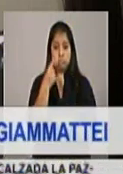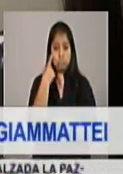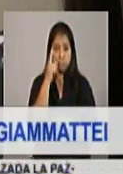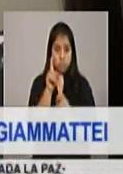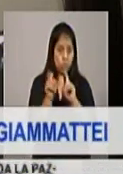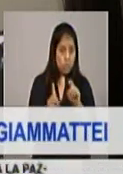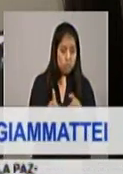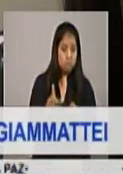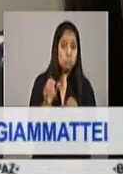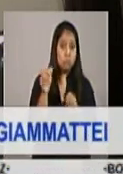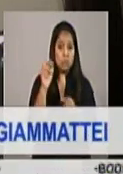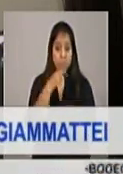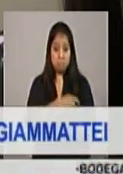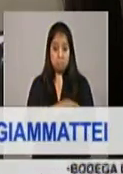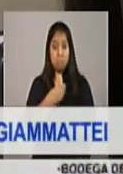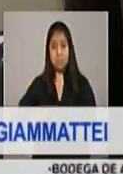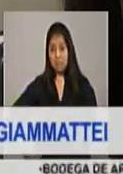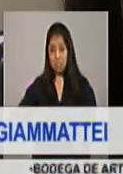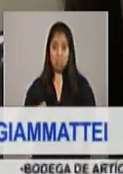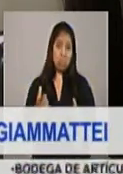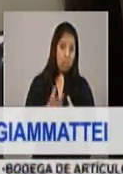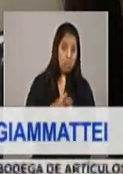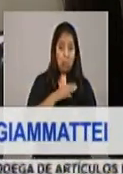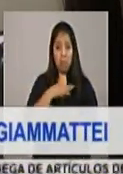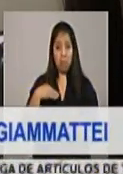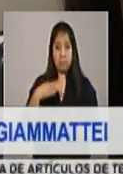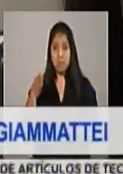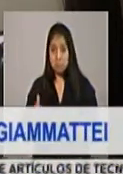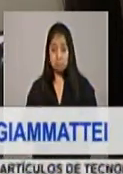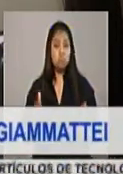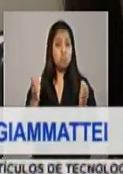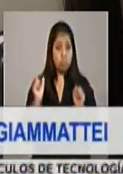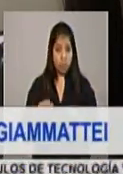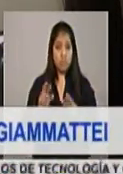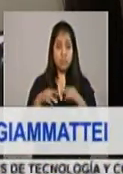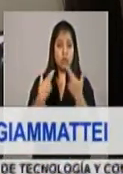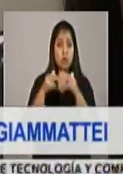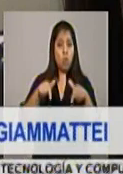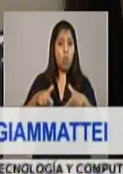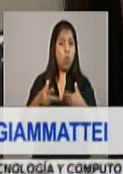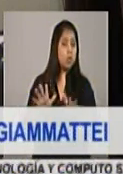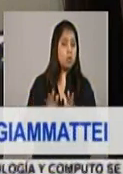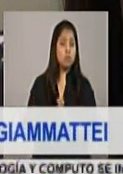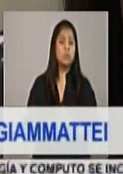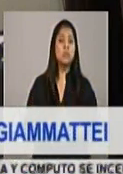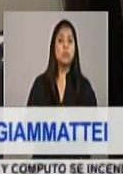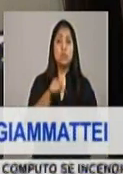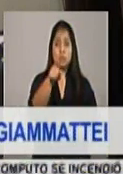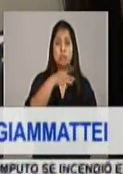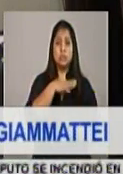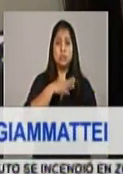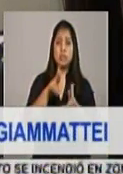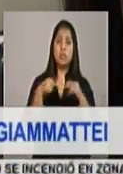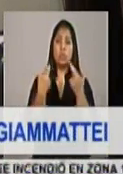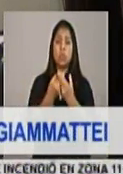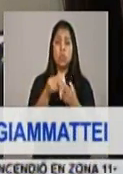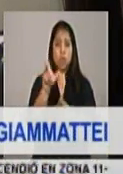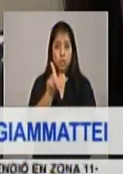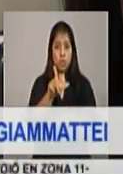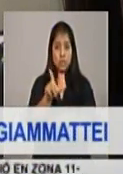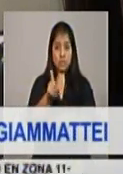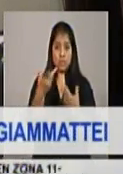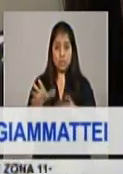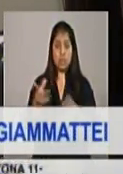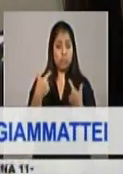sigue trabajando. ¿Cómo van los avances? Tuvo usted una reunión de trabajo el día lunes, según recuerdo, y lo